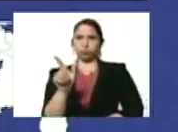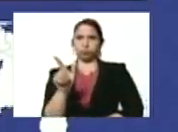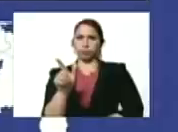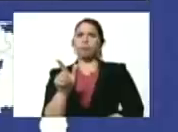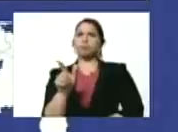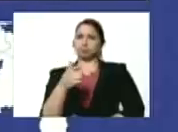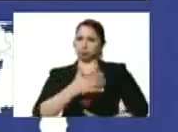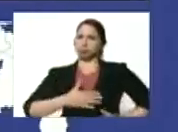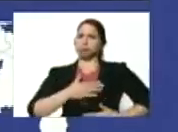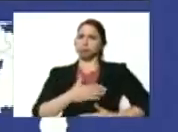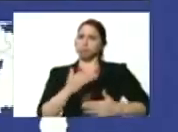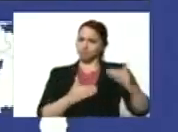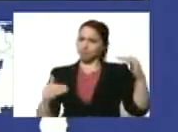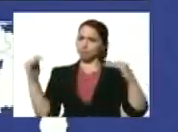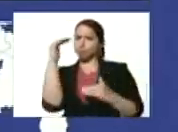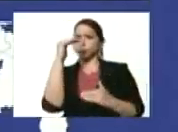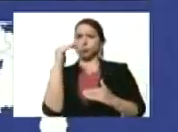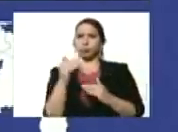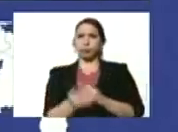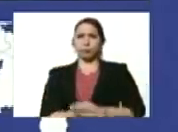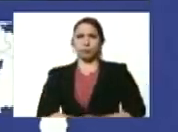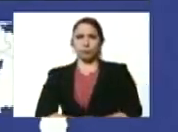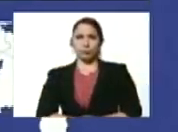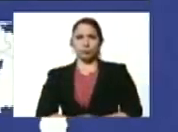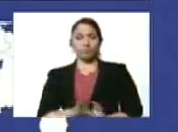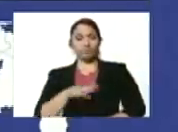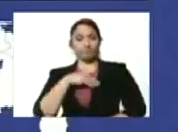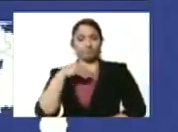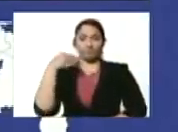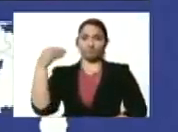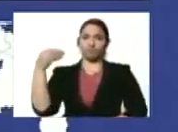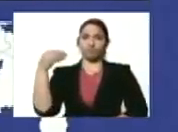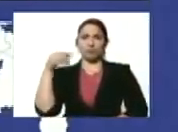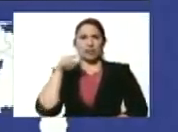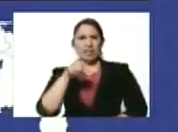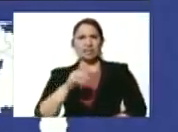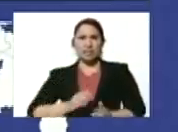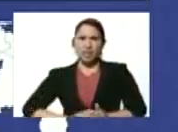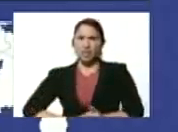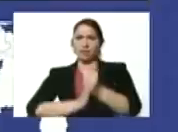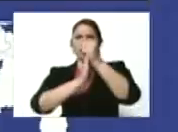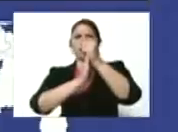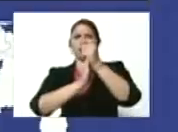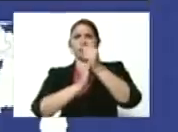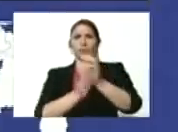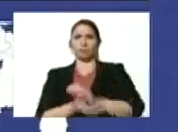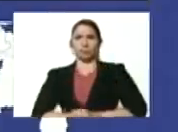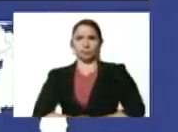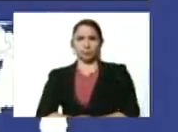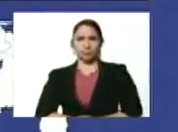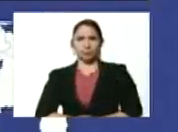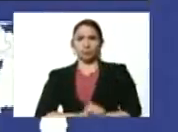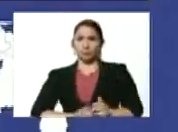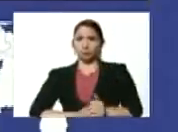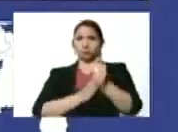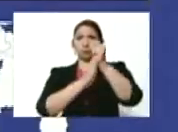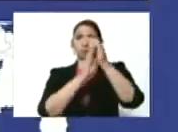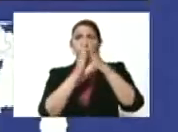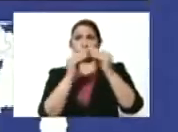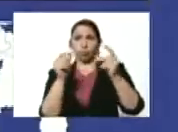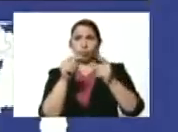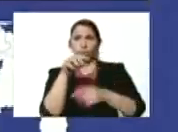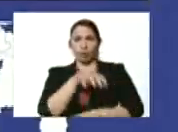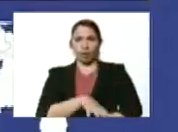de esa altura, de esa espiritualidad, de ese liderazgo. Liderazgo en todos los